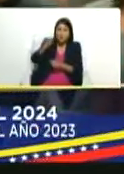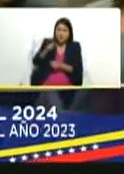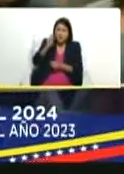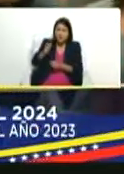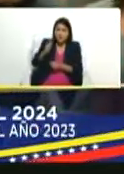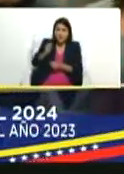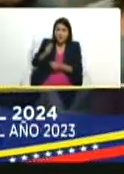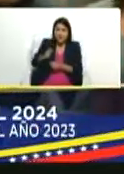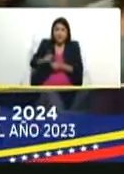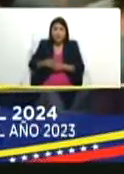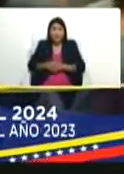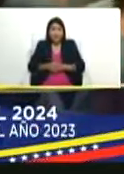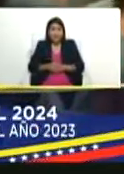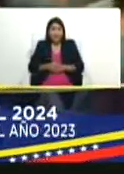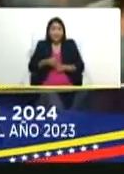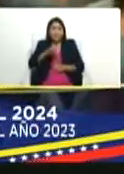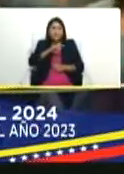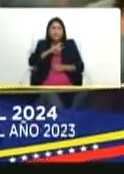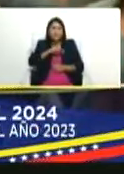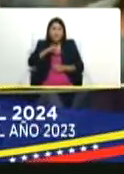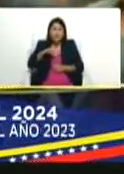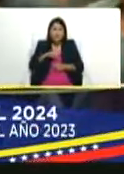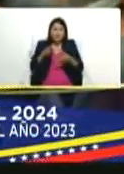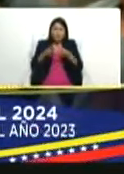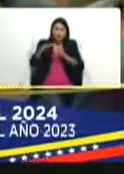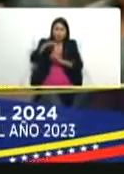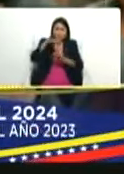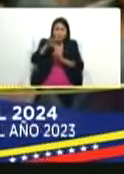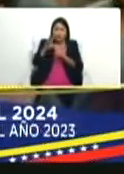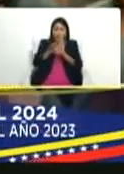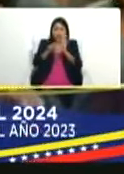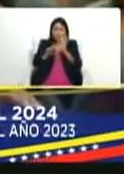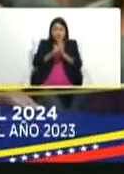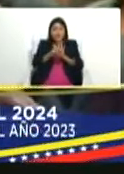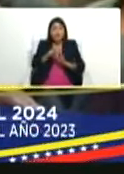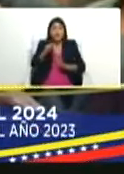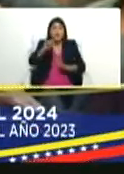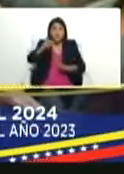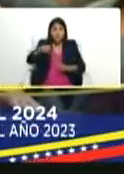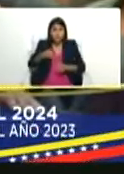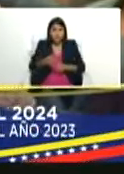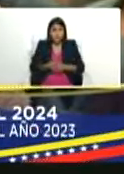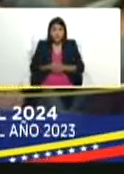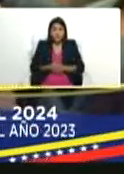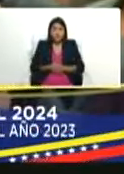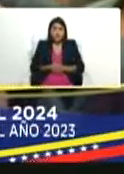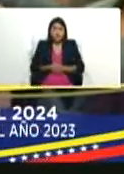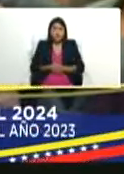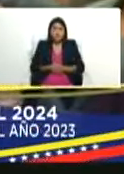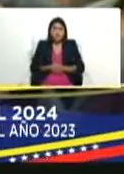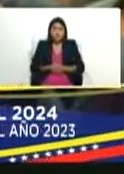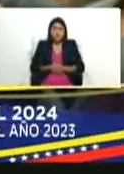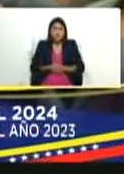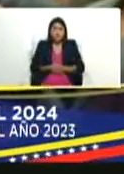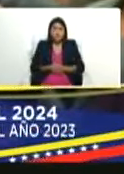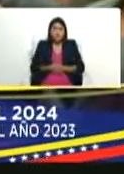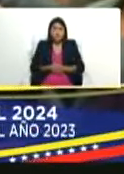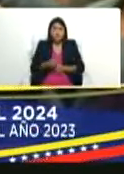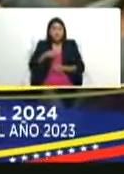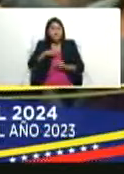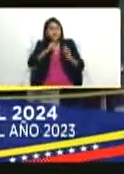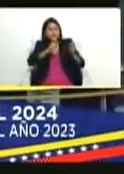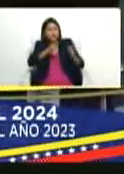Bustillos, integrante de la Sala Constitucional del Tribunal Supremo de Justicia. Se designa una